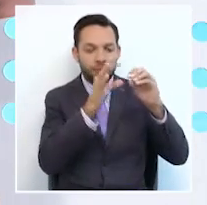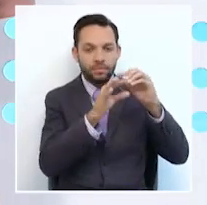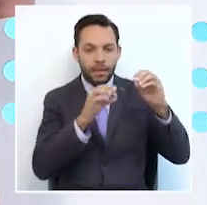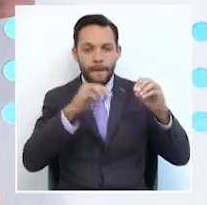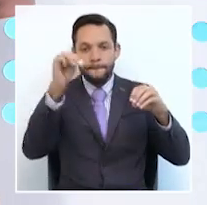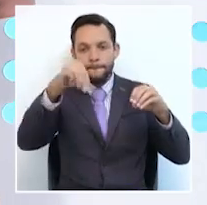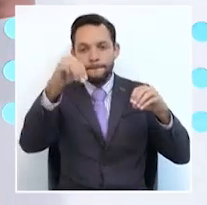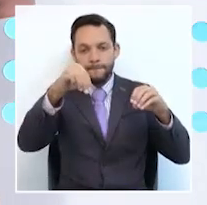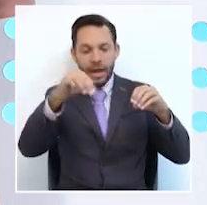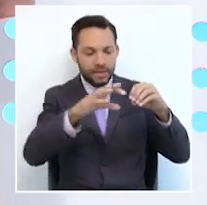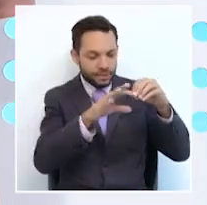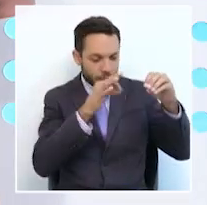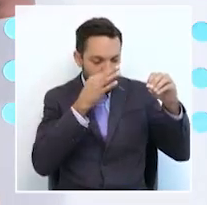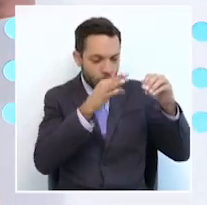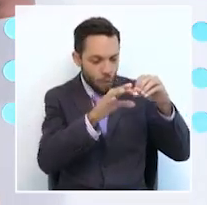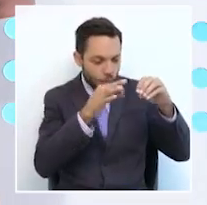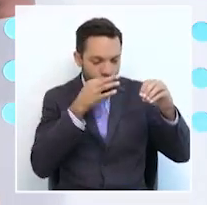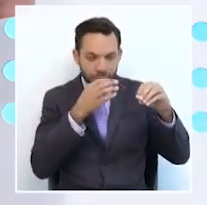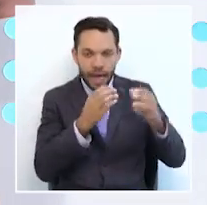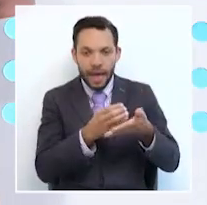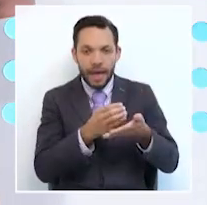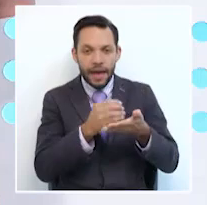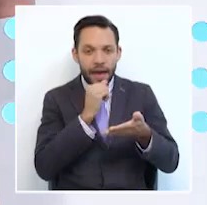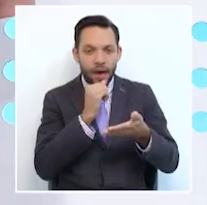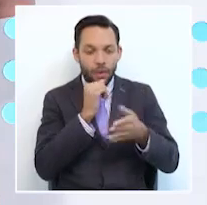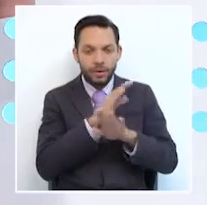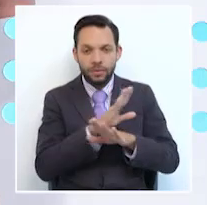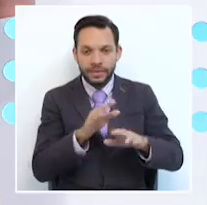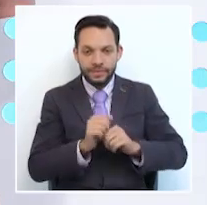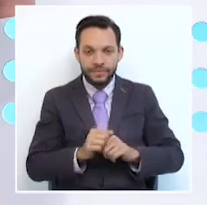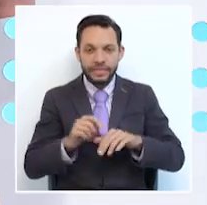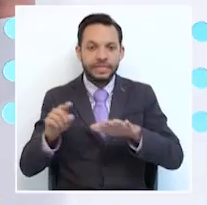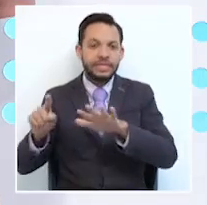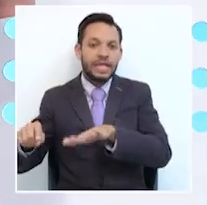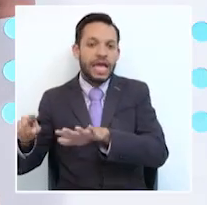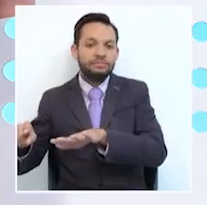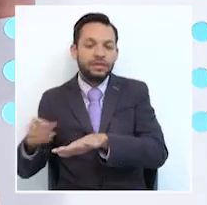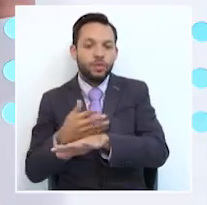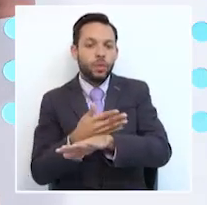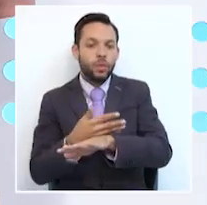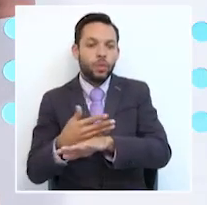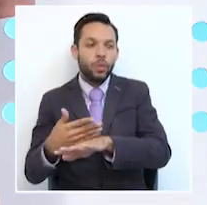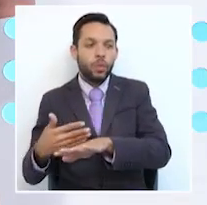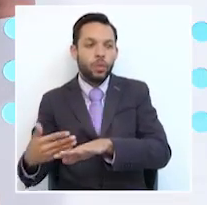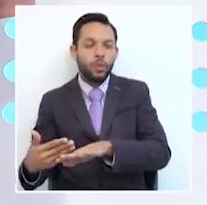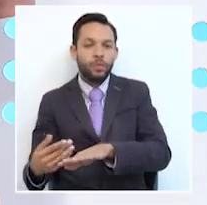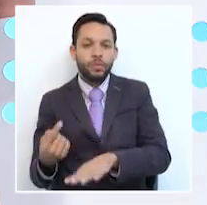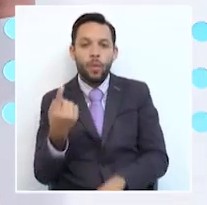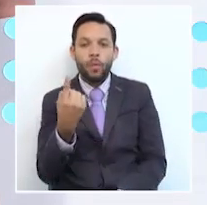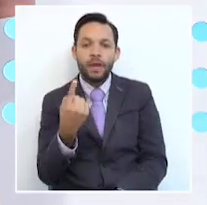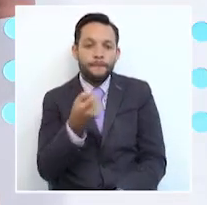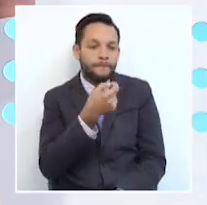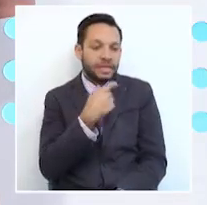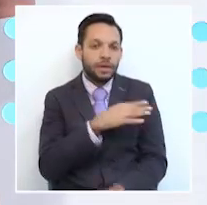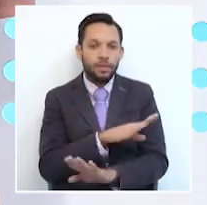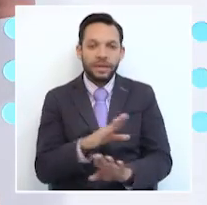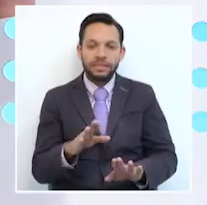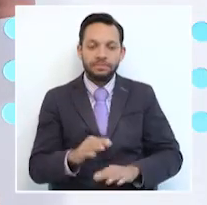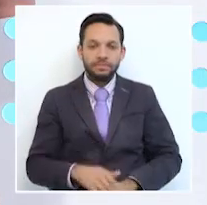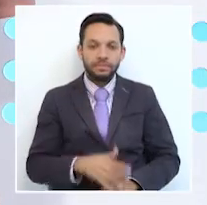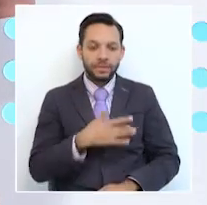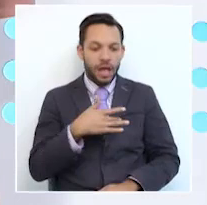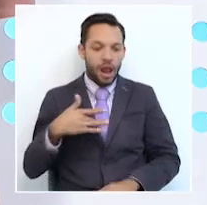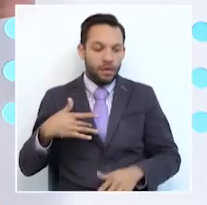uva isabella y agua todo el día a los 6 meses estaba con un solo antihipertensivo de